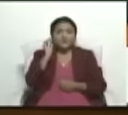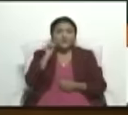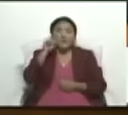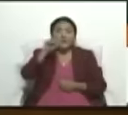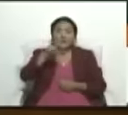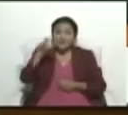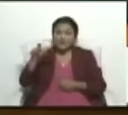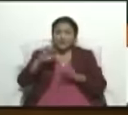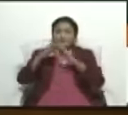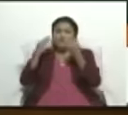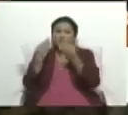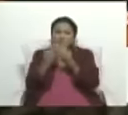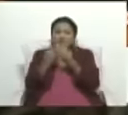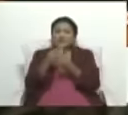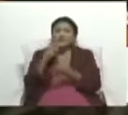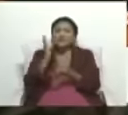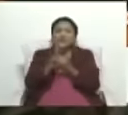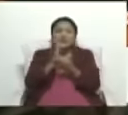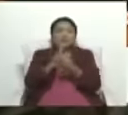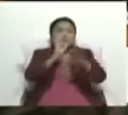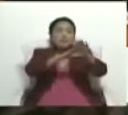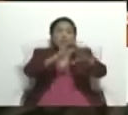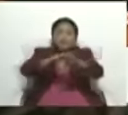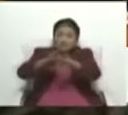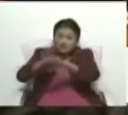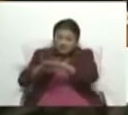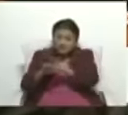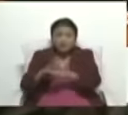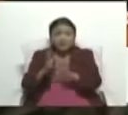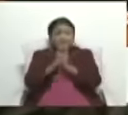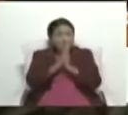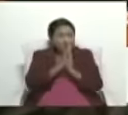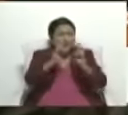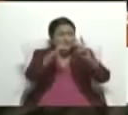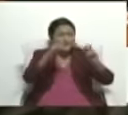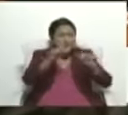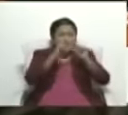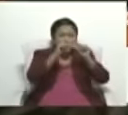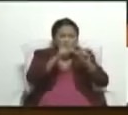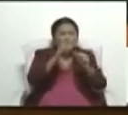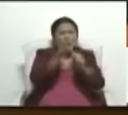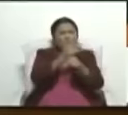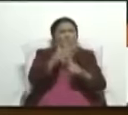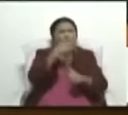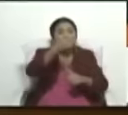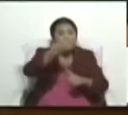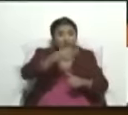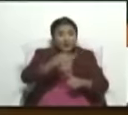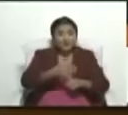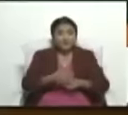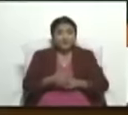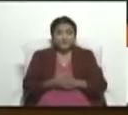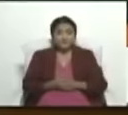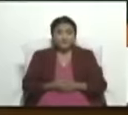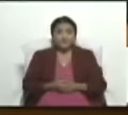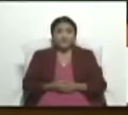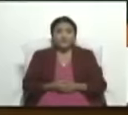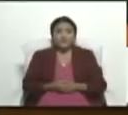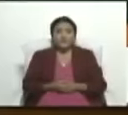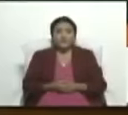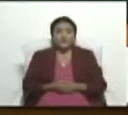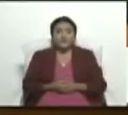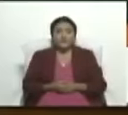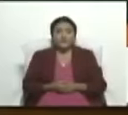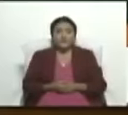y familiares que siempre clamaron porque se llegara a la verdad. Y en este sentido es bueno siempre recordar